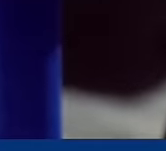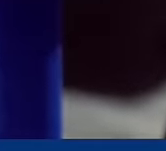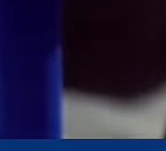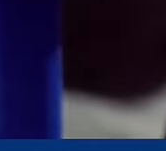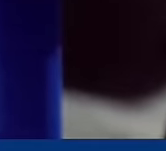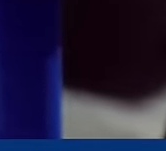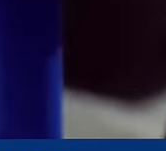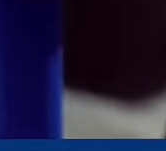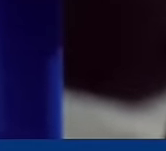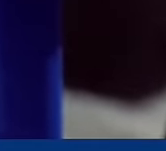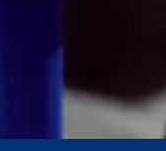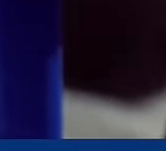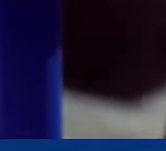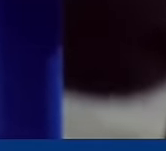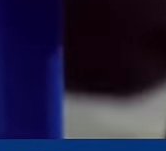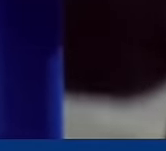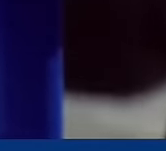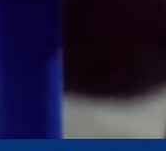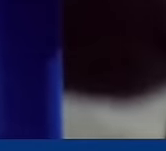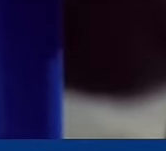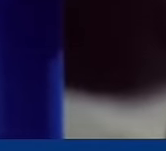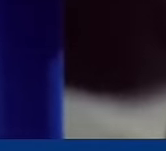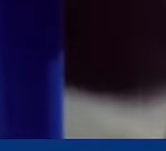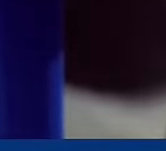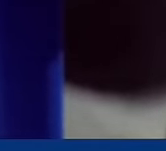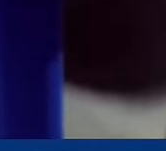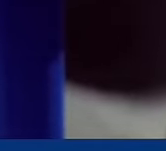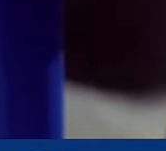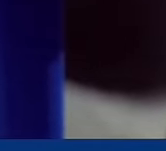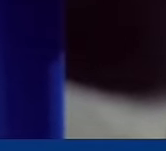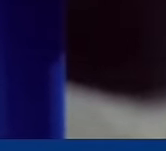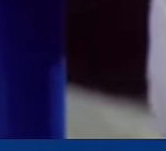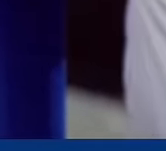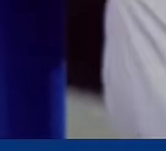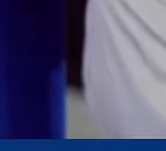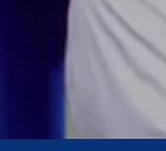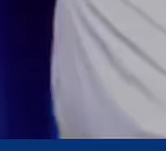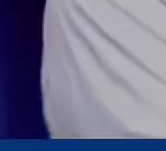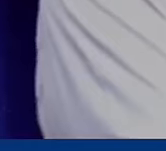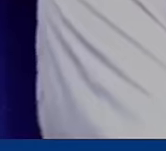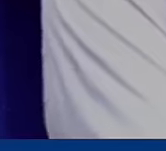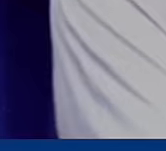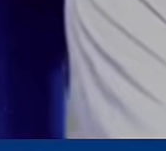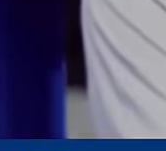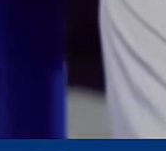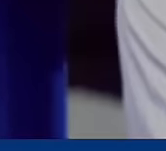de reconocer las elecciones. A todas estas, ¿qué sucederá si